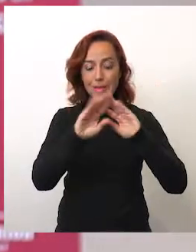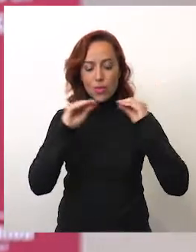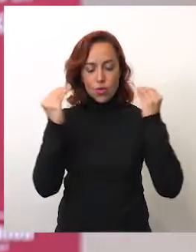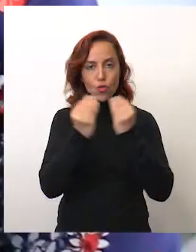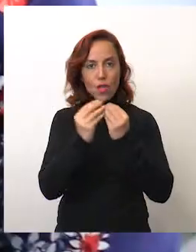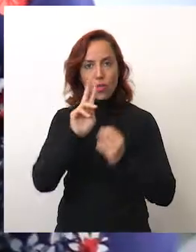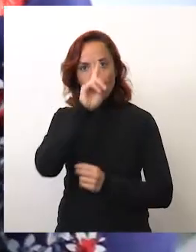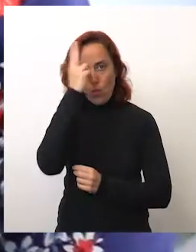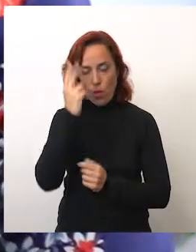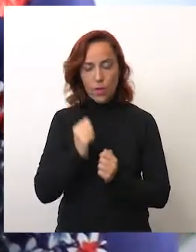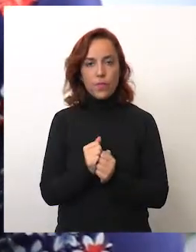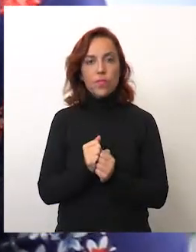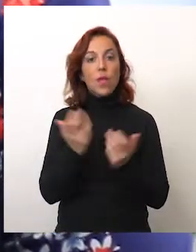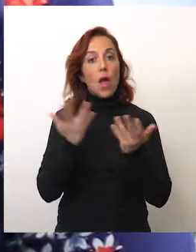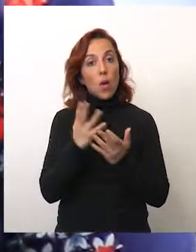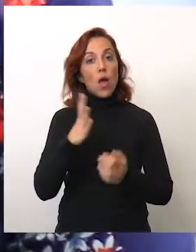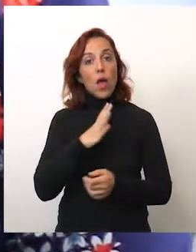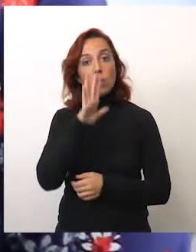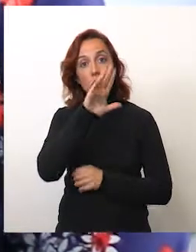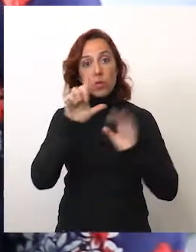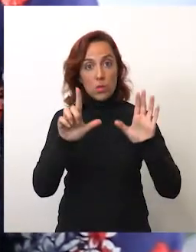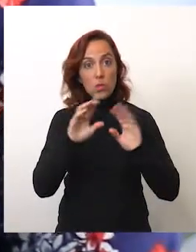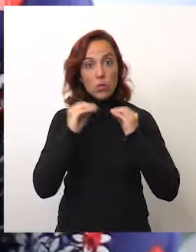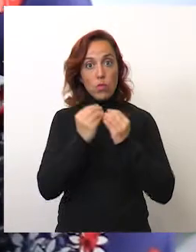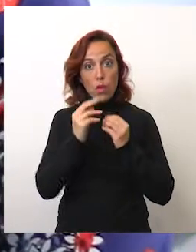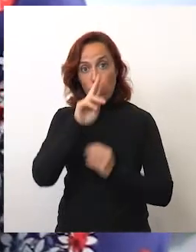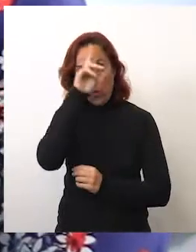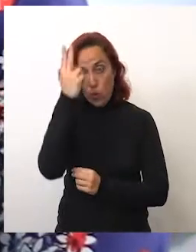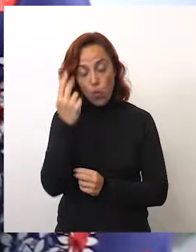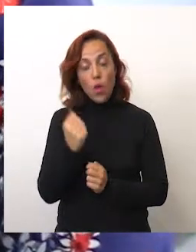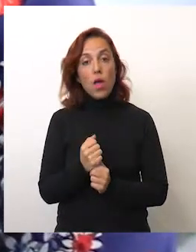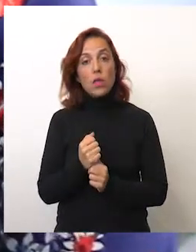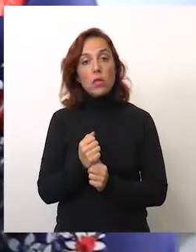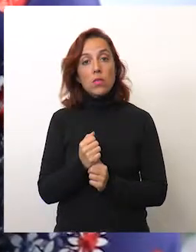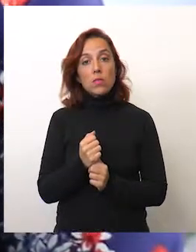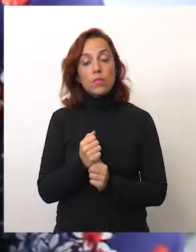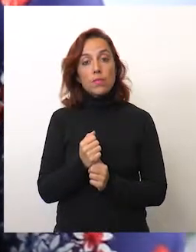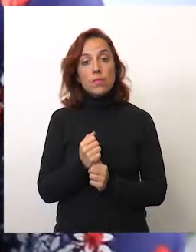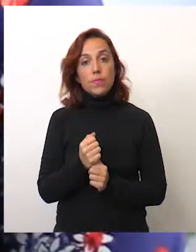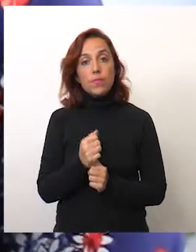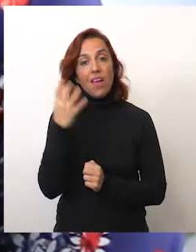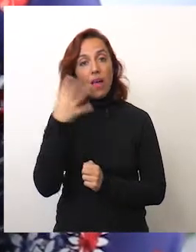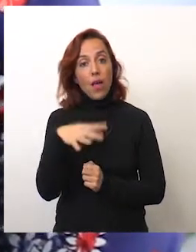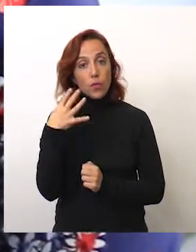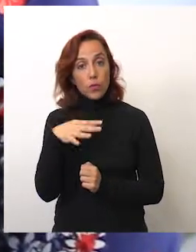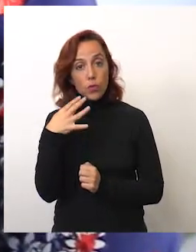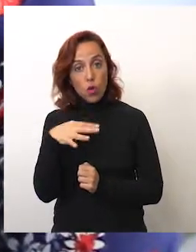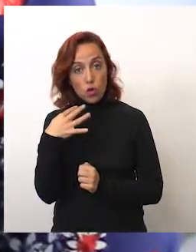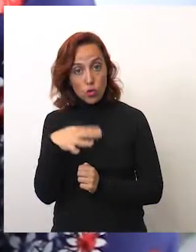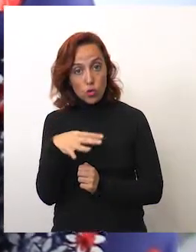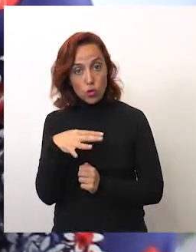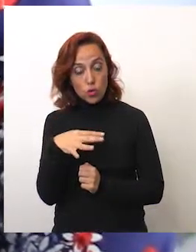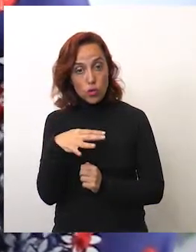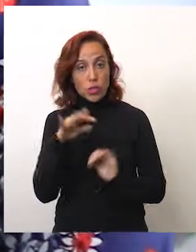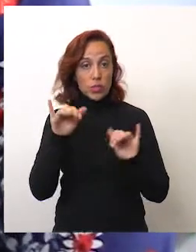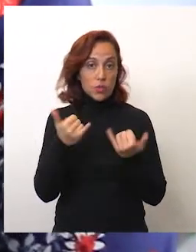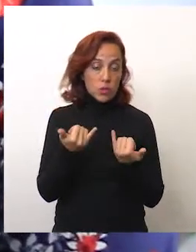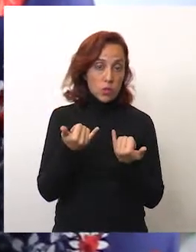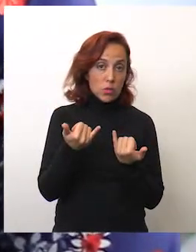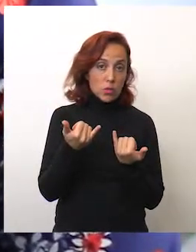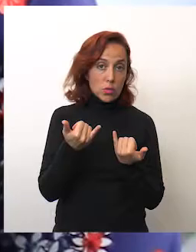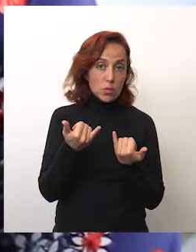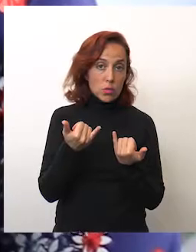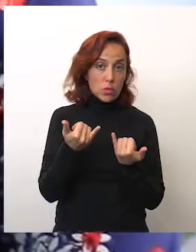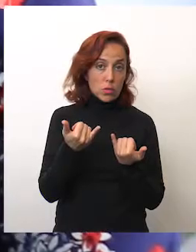país. Bueno, contamos con 57 unidades especializadas, de las cuales 14 le